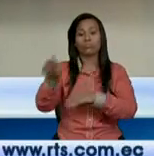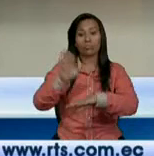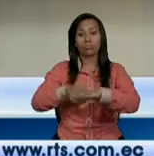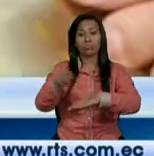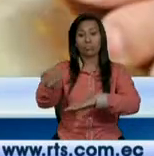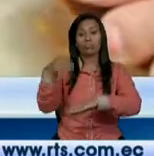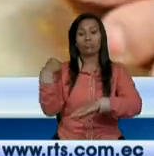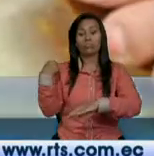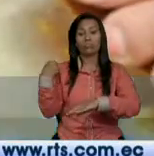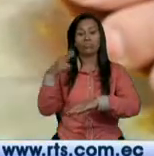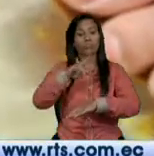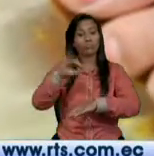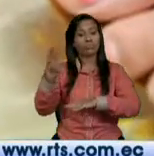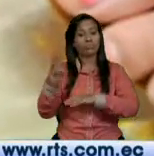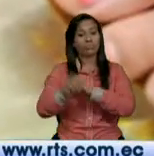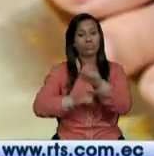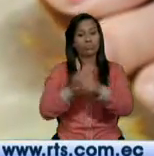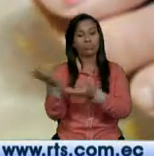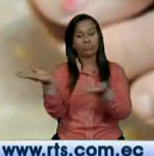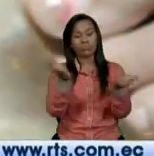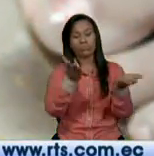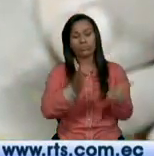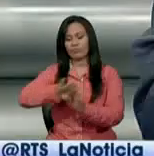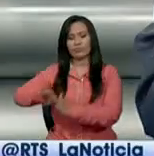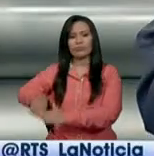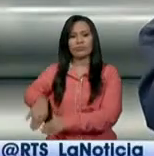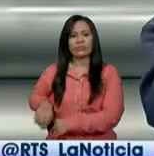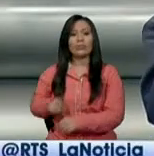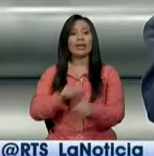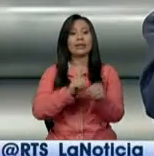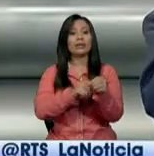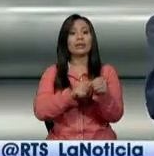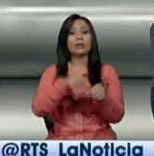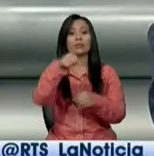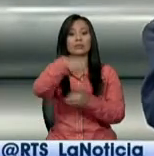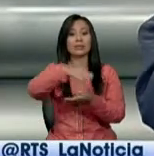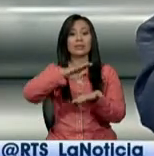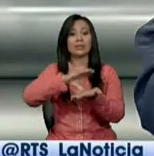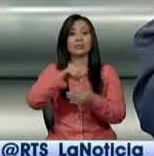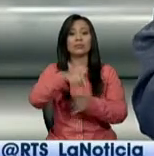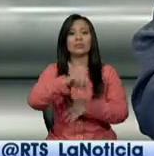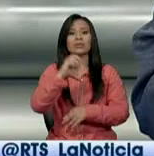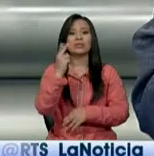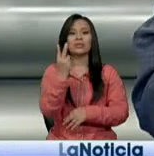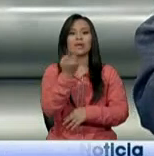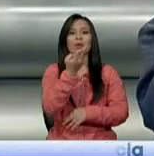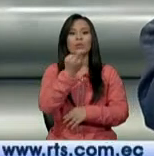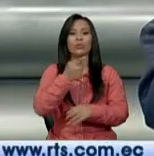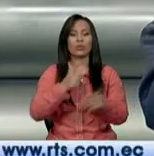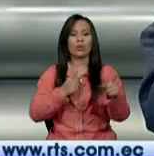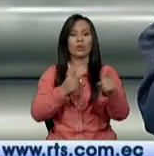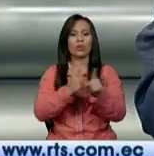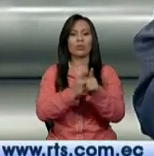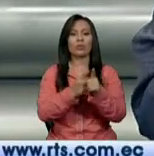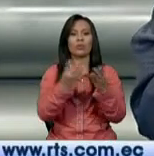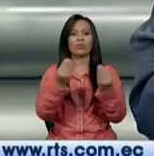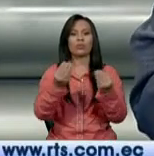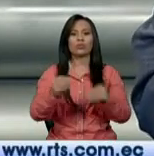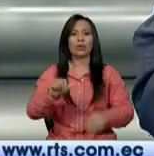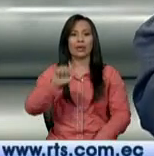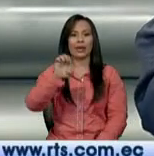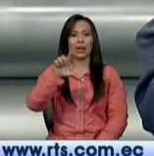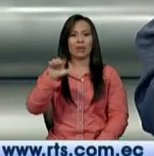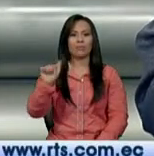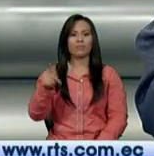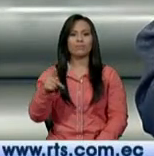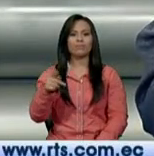la víctima. Informó Roselena Vázquez. Quito será la sede del segundo encuentro latinoamericano progresista, el AP, en